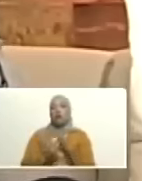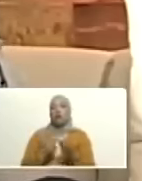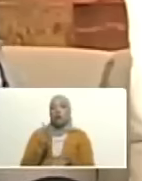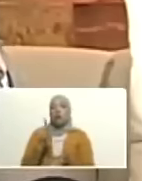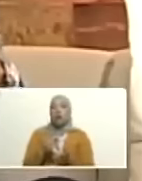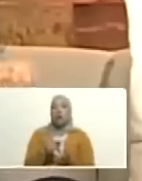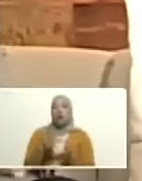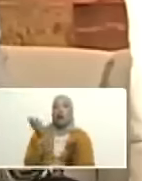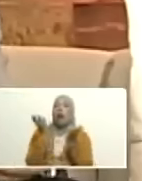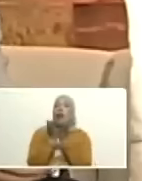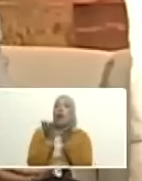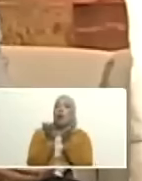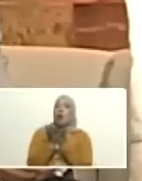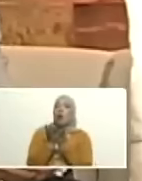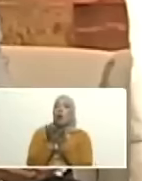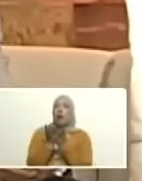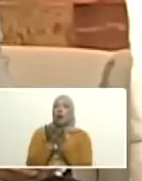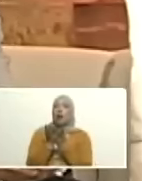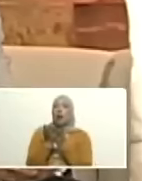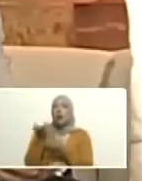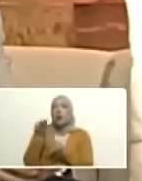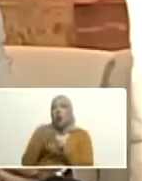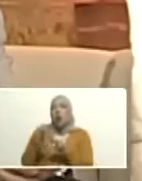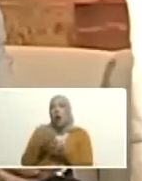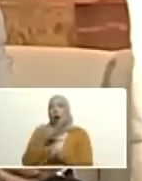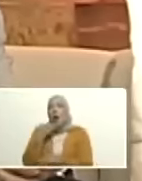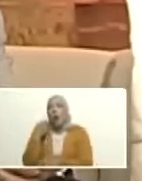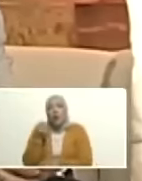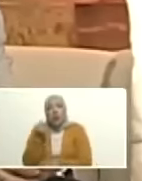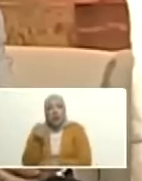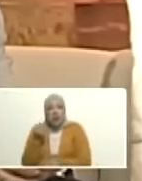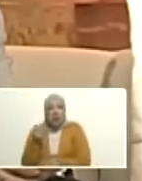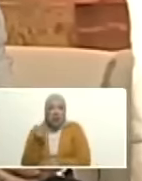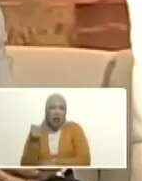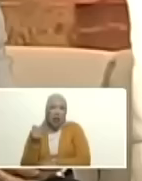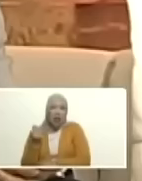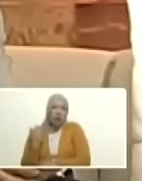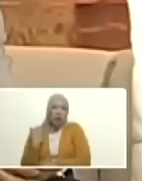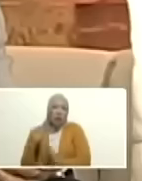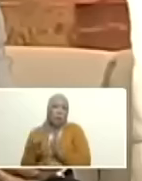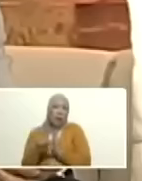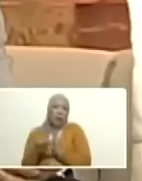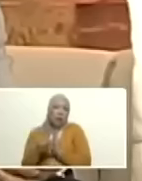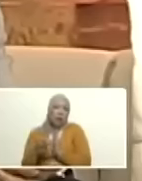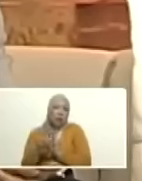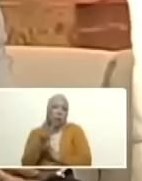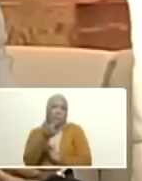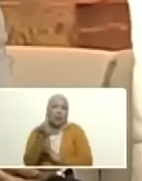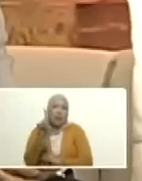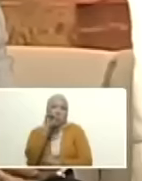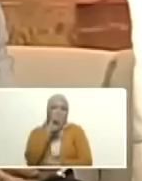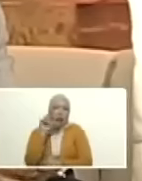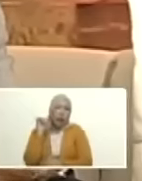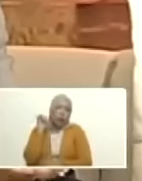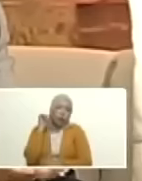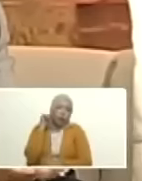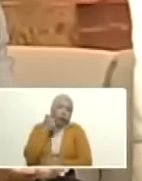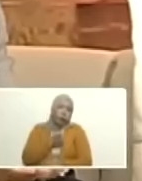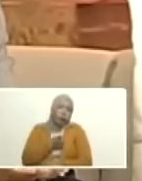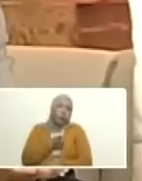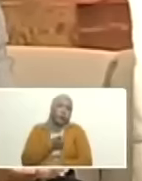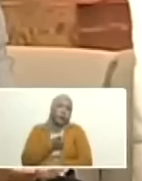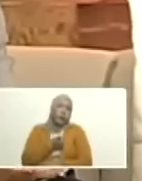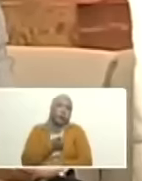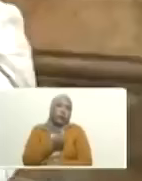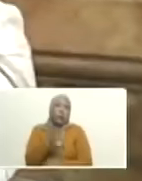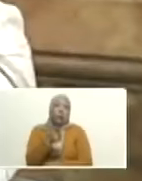estabas en la escuela primaria, estabas muy chamita, hace 21 años, ¿verdad? Tenías